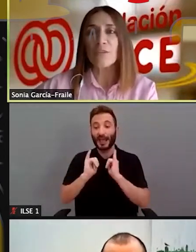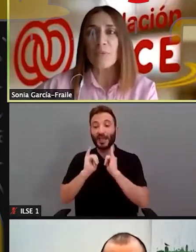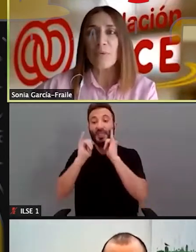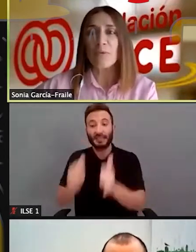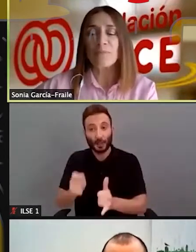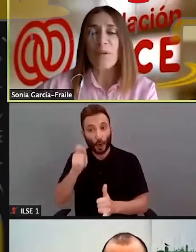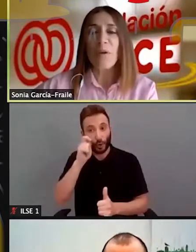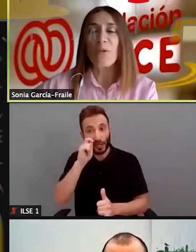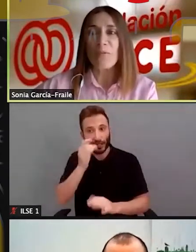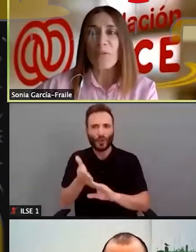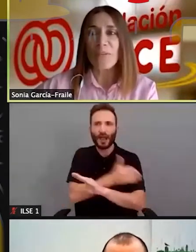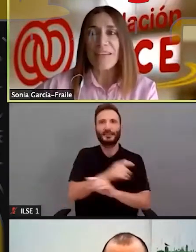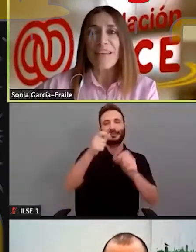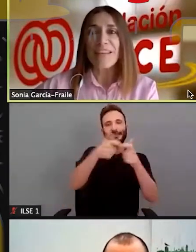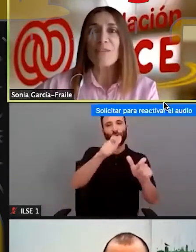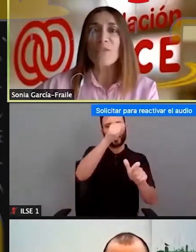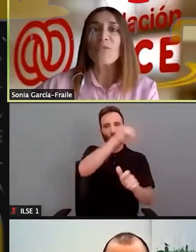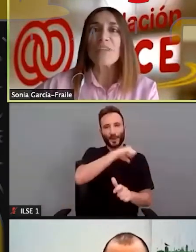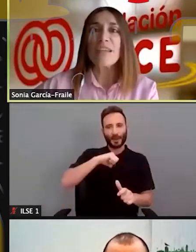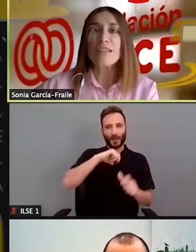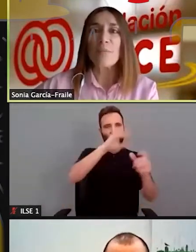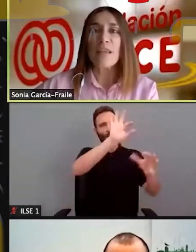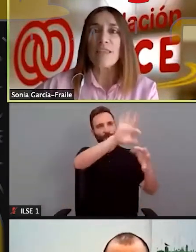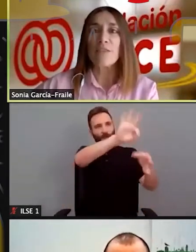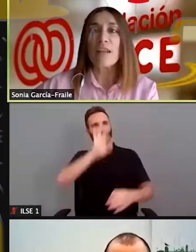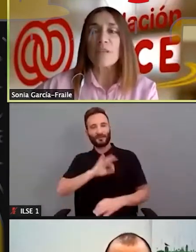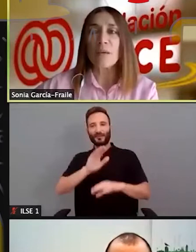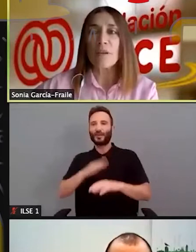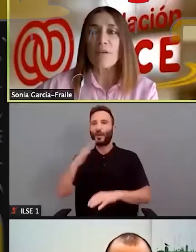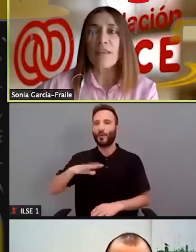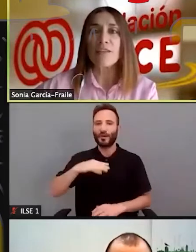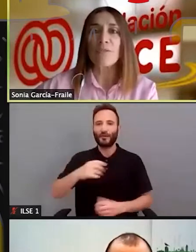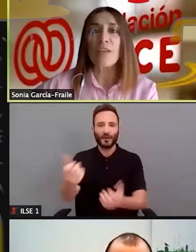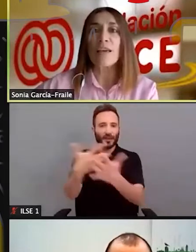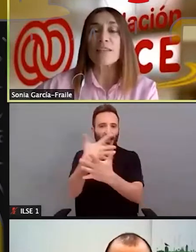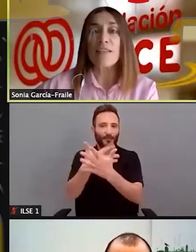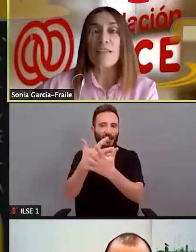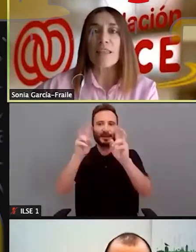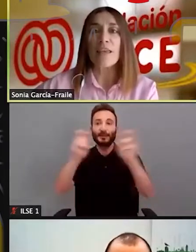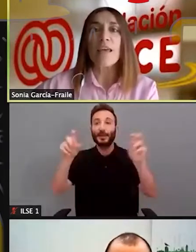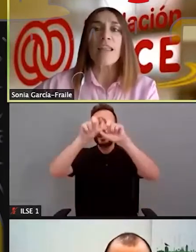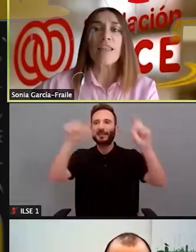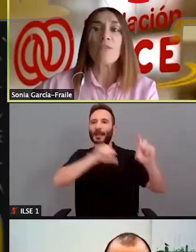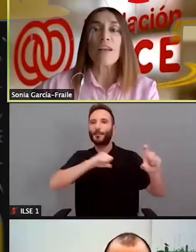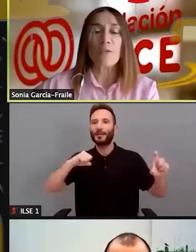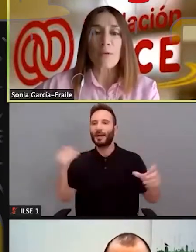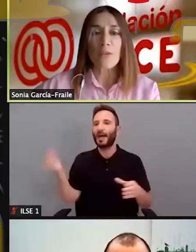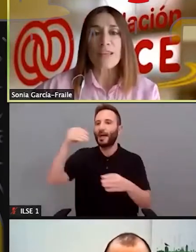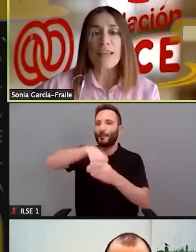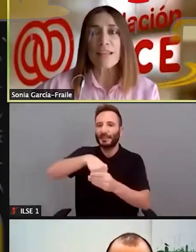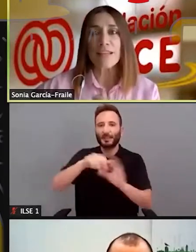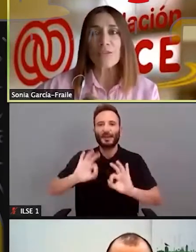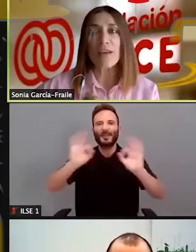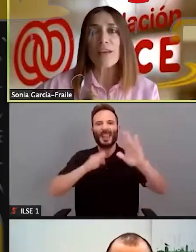sector privado. Por favor, dinos cómo conseguís esta implicación de la empresa privada en esto de la accesibilidad haciendo que la colaboración sea